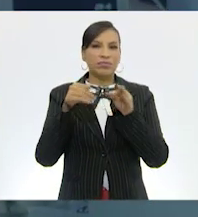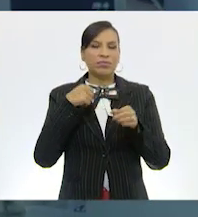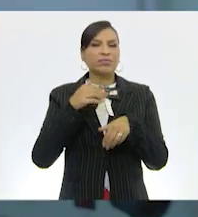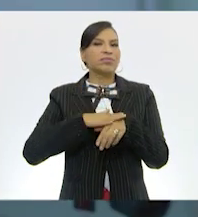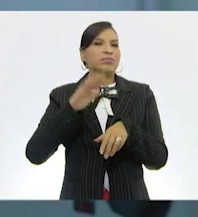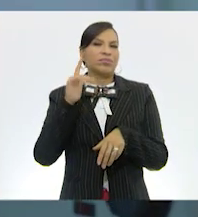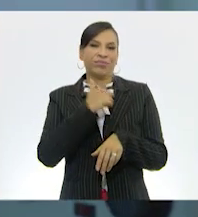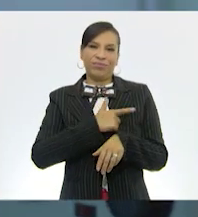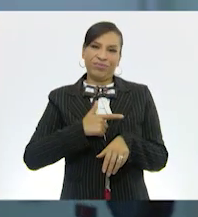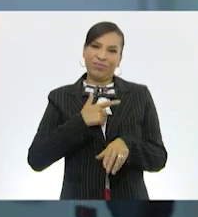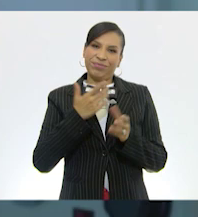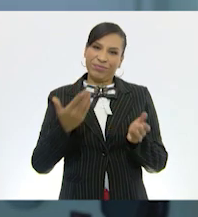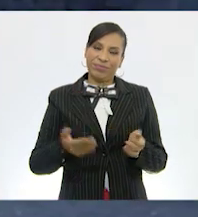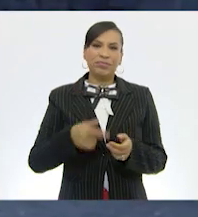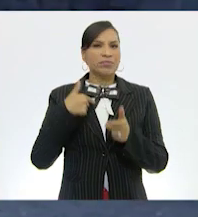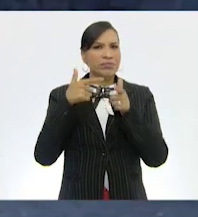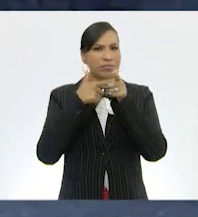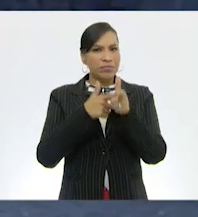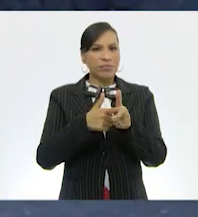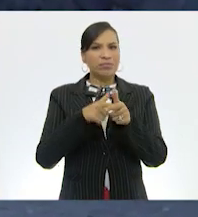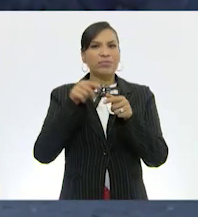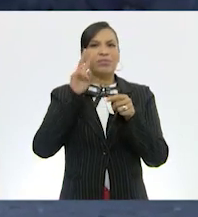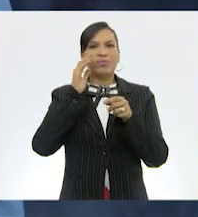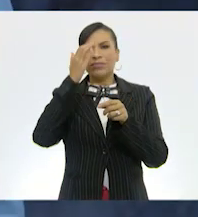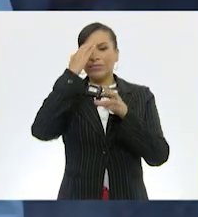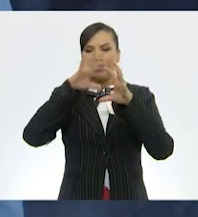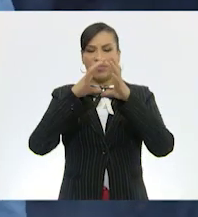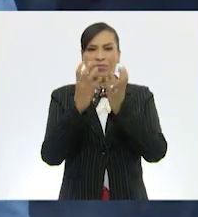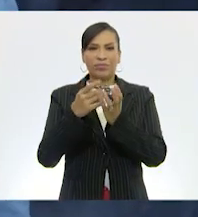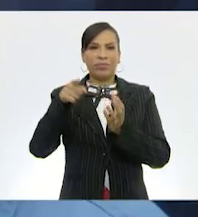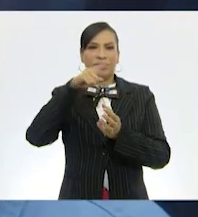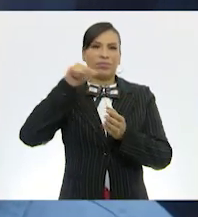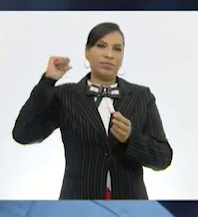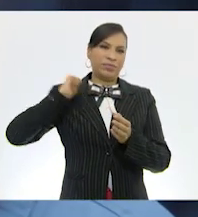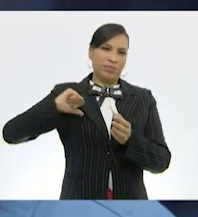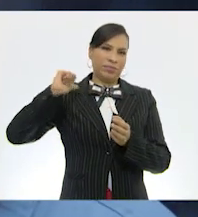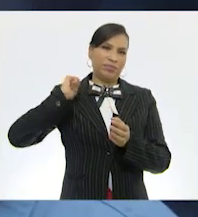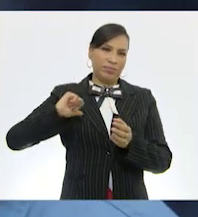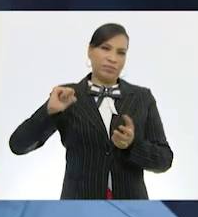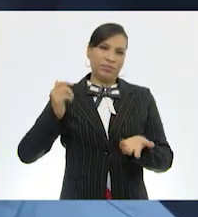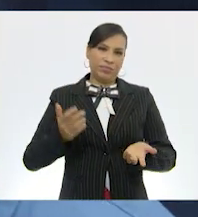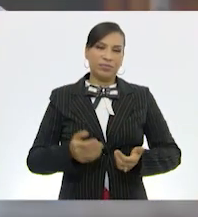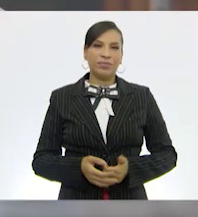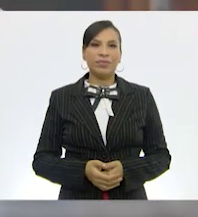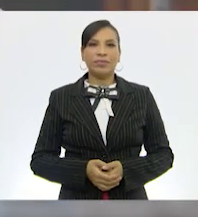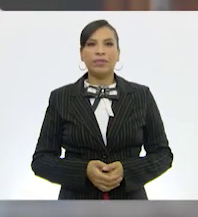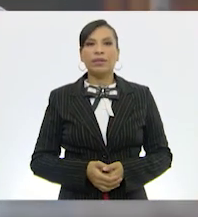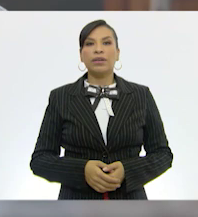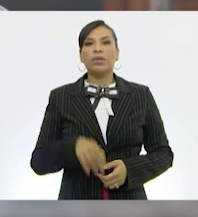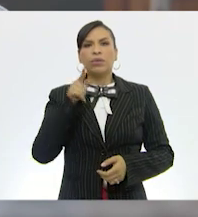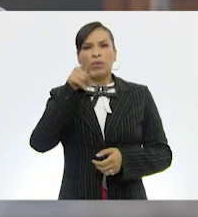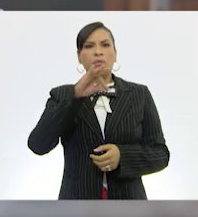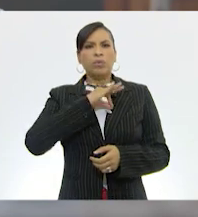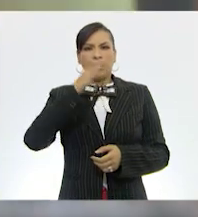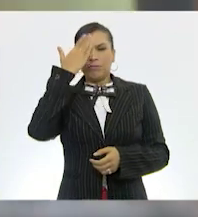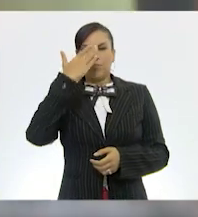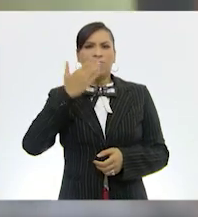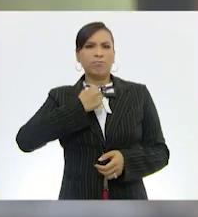que más me apasiona. Investigo nuestro planeta y a nuestros antepasados. Explota tu